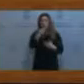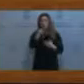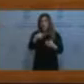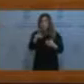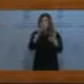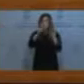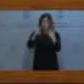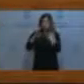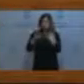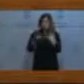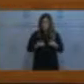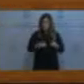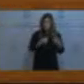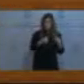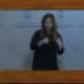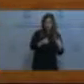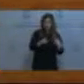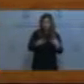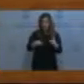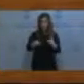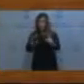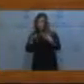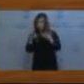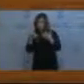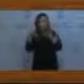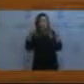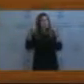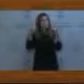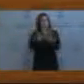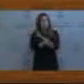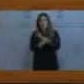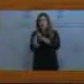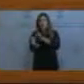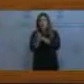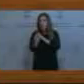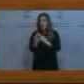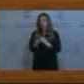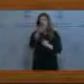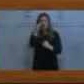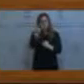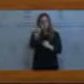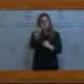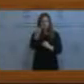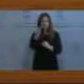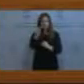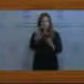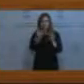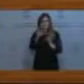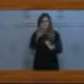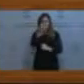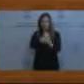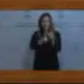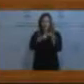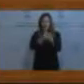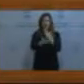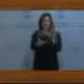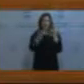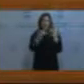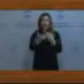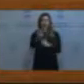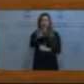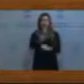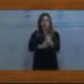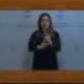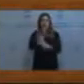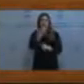relación coste-beneficio ya de por sí es de un claro interés económico. en el sentido de beneficio económico. Pero si